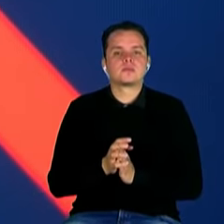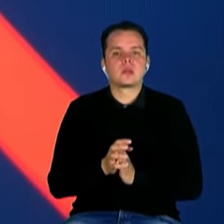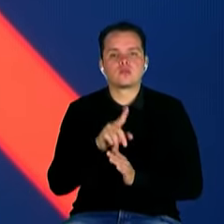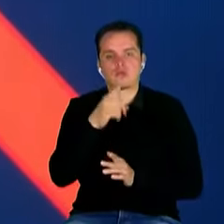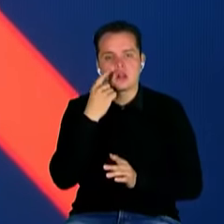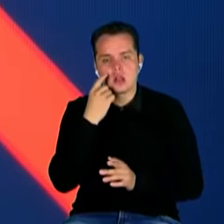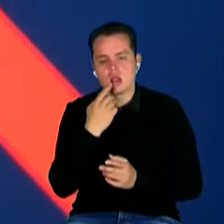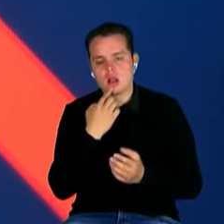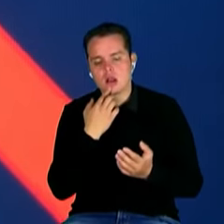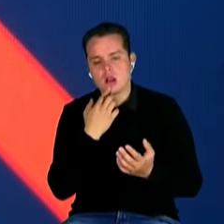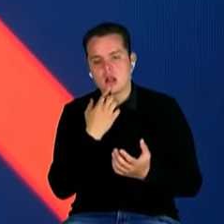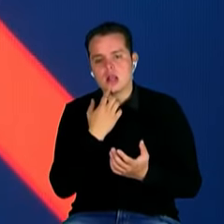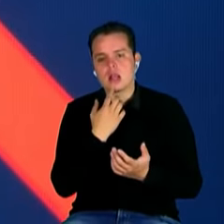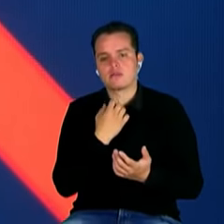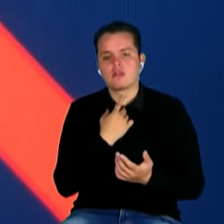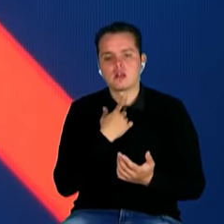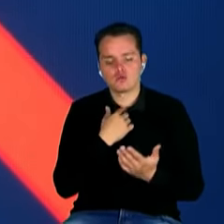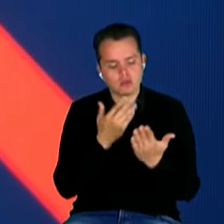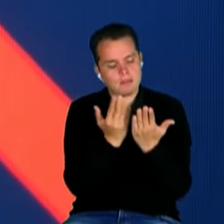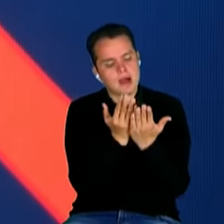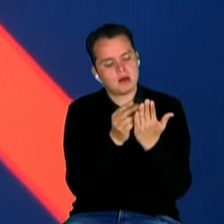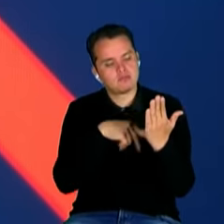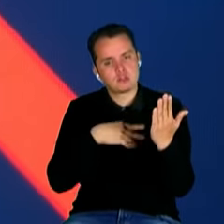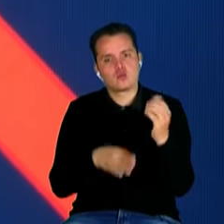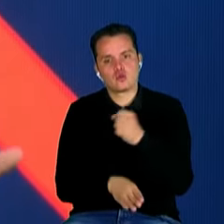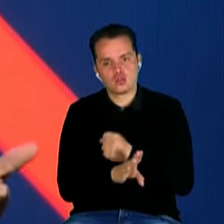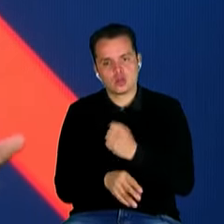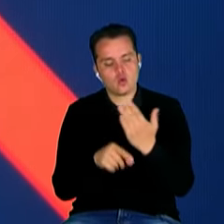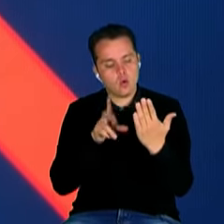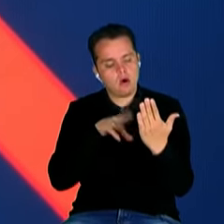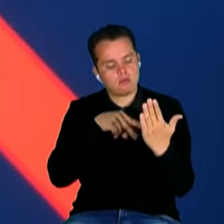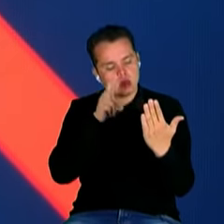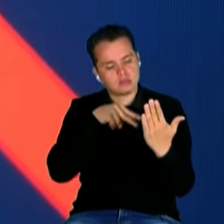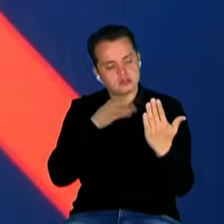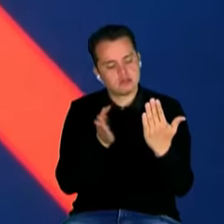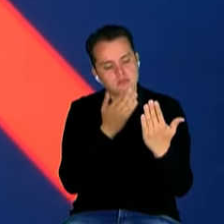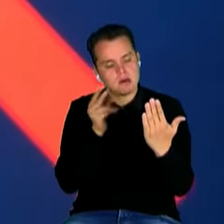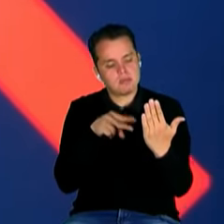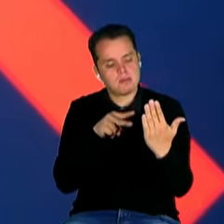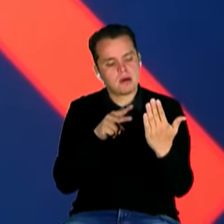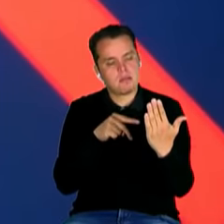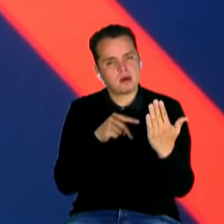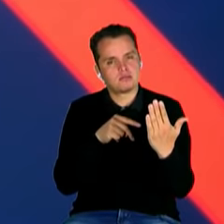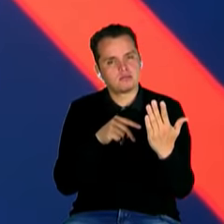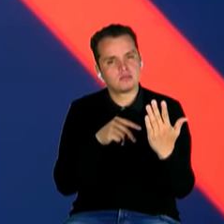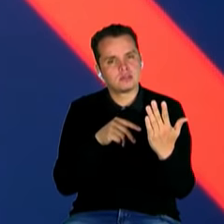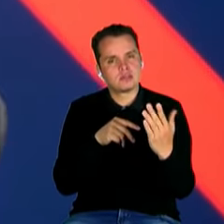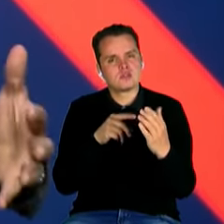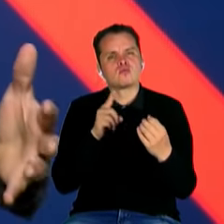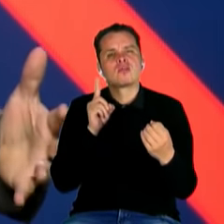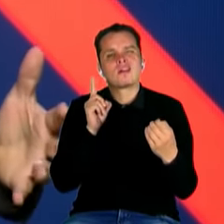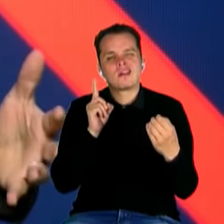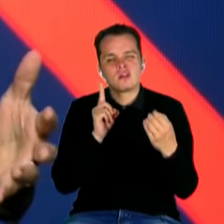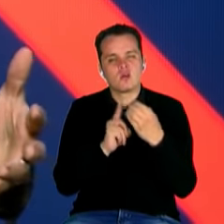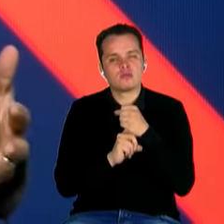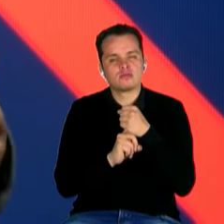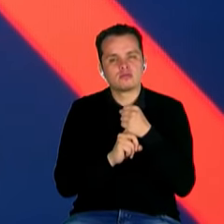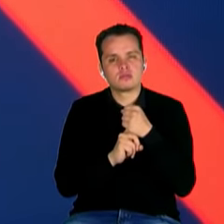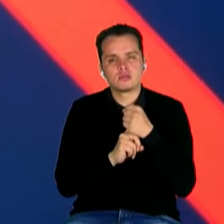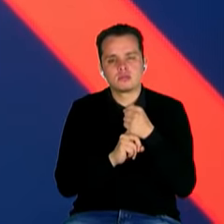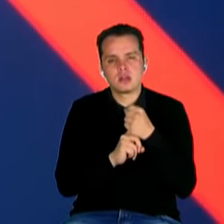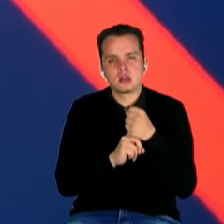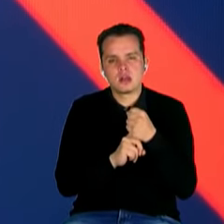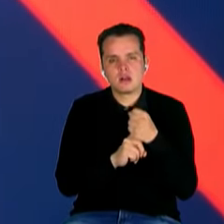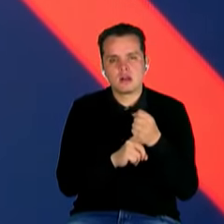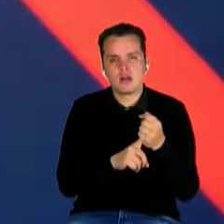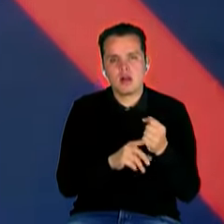le gusta conversar con la Escritura y lee la palabra para conversar con ella y oír la voz de Dios, encontrará